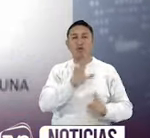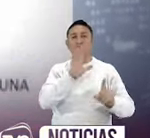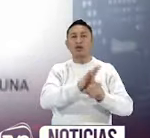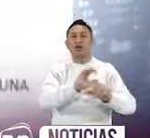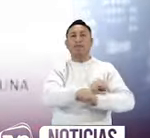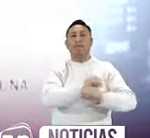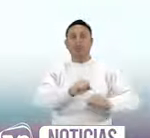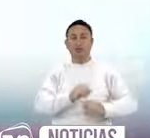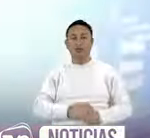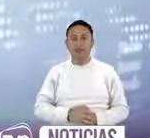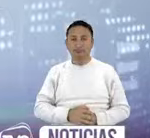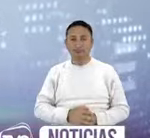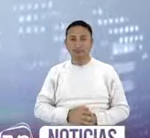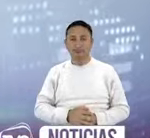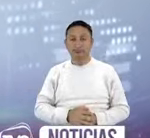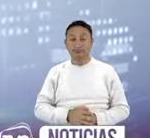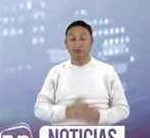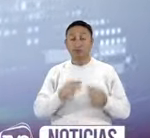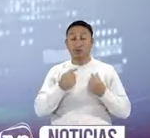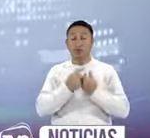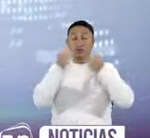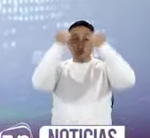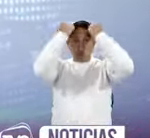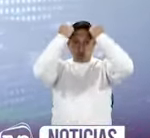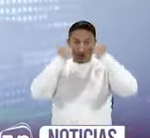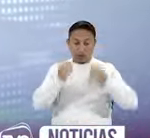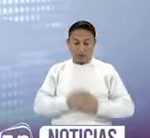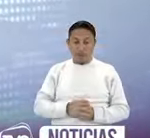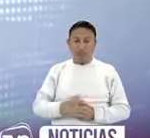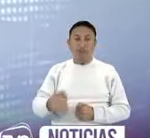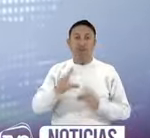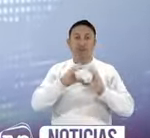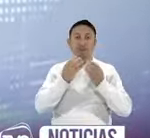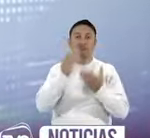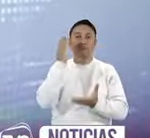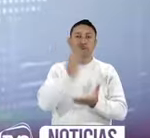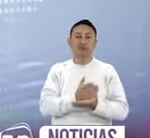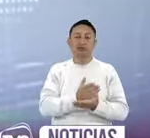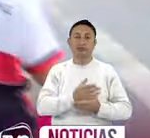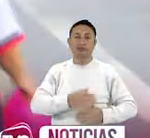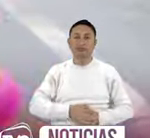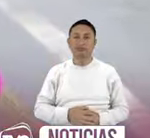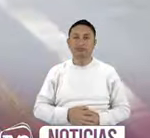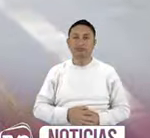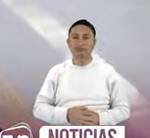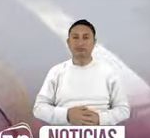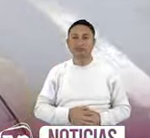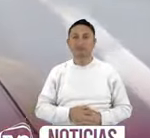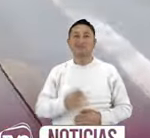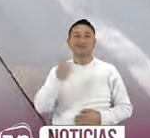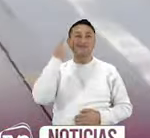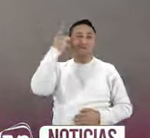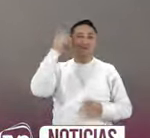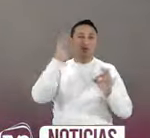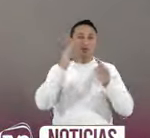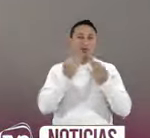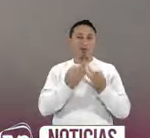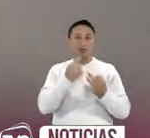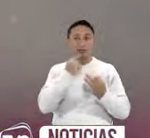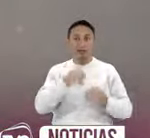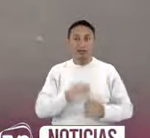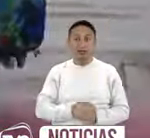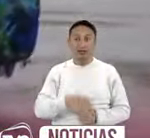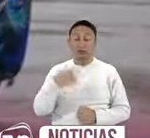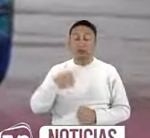que por actos terroristas se tuvieron que suspender las clases presenciales. Muchos padres de familia confesaban que pasaron en constante